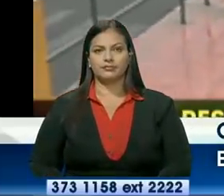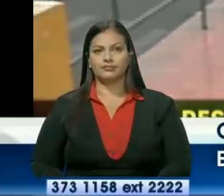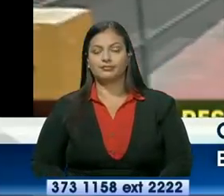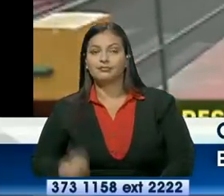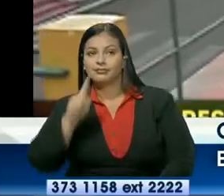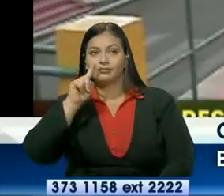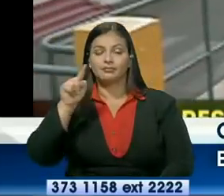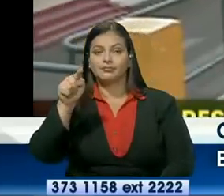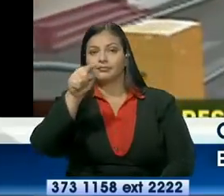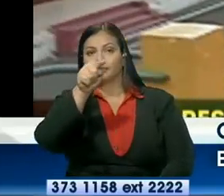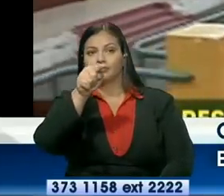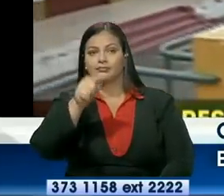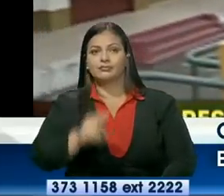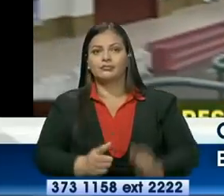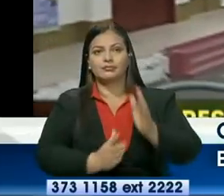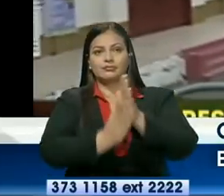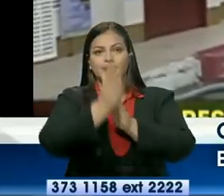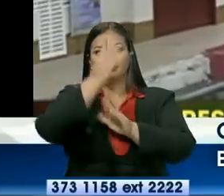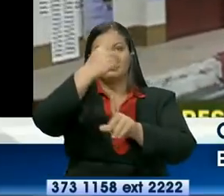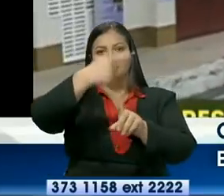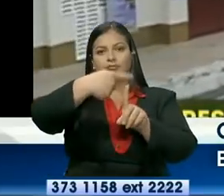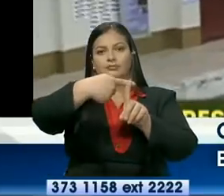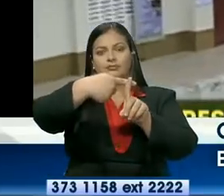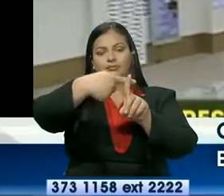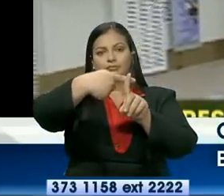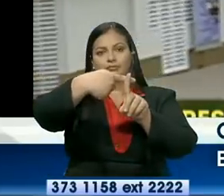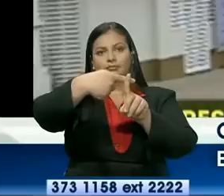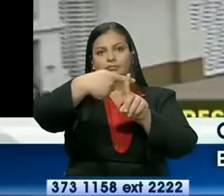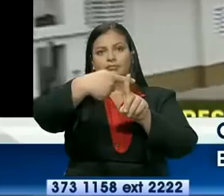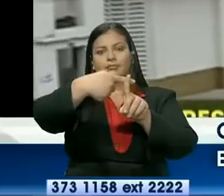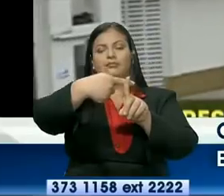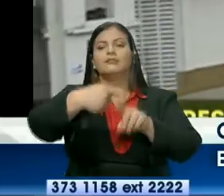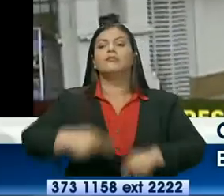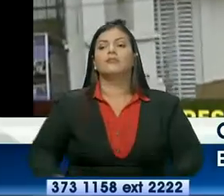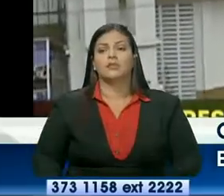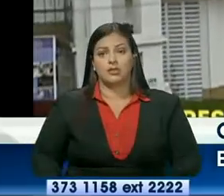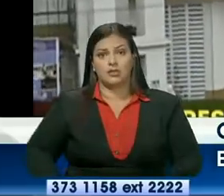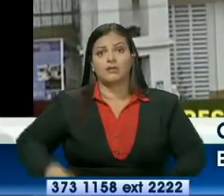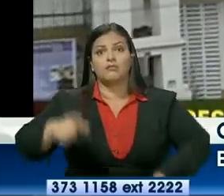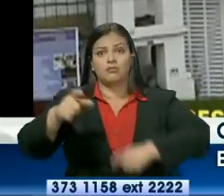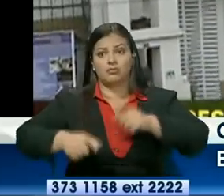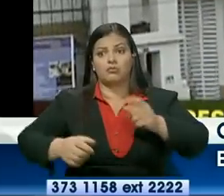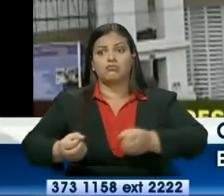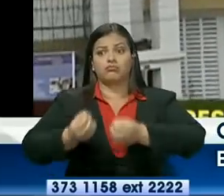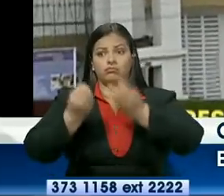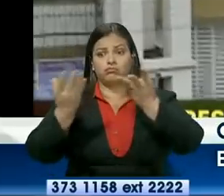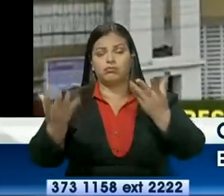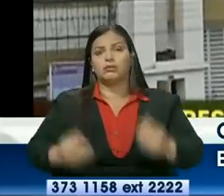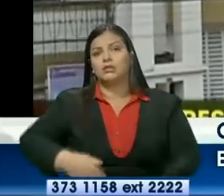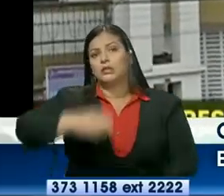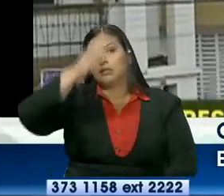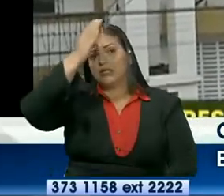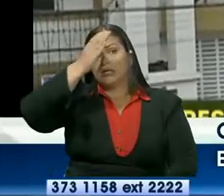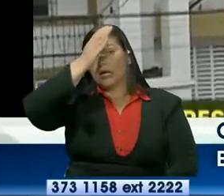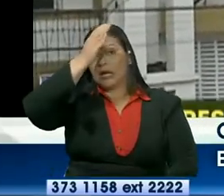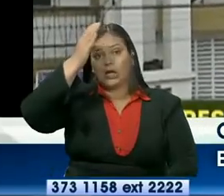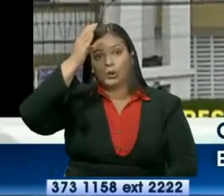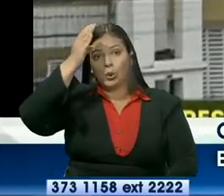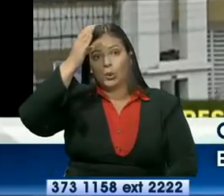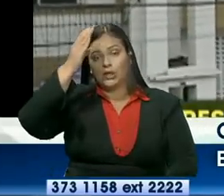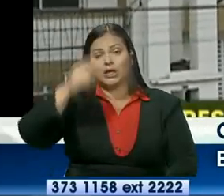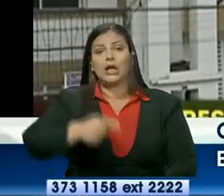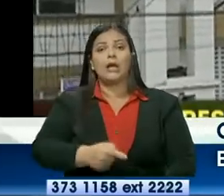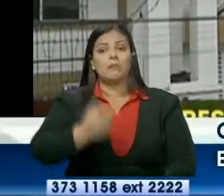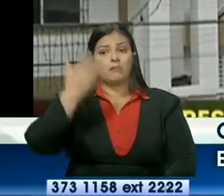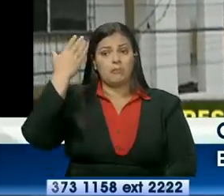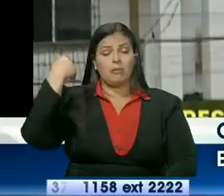iglesia. Predomina este pueblo en su gran parte por ser un pueblo también católico. Esta iglesia ha tenido dos etapas de construcción. La que